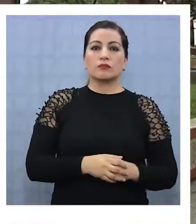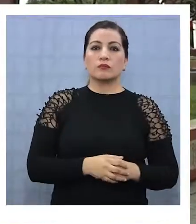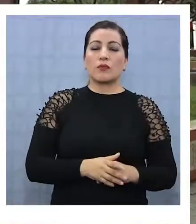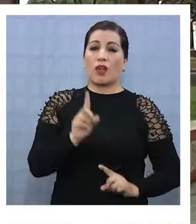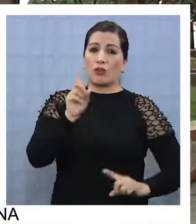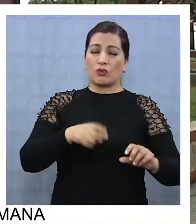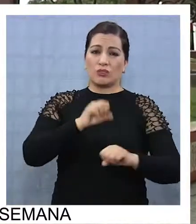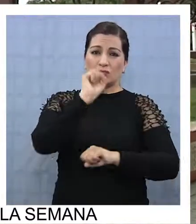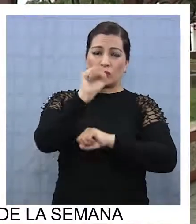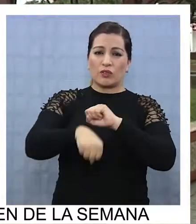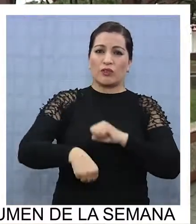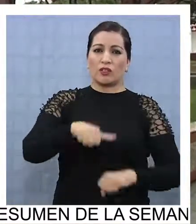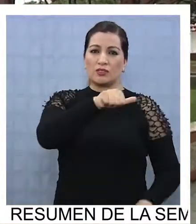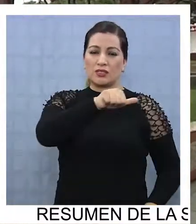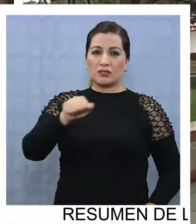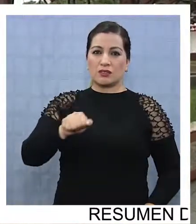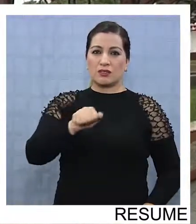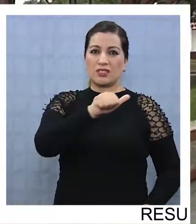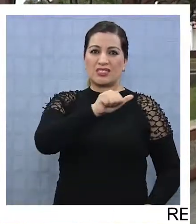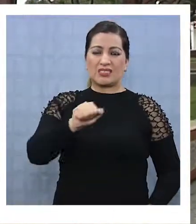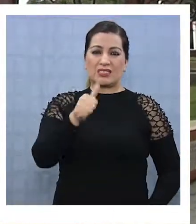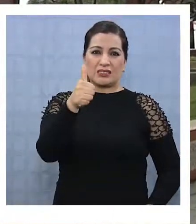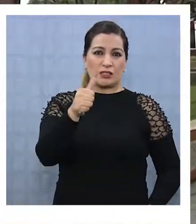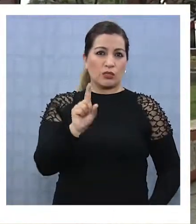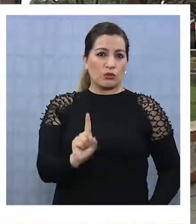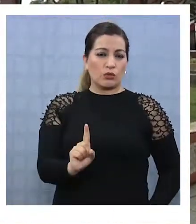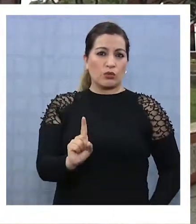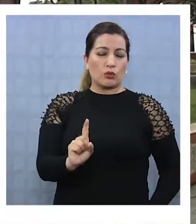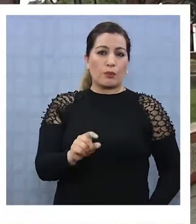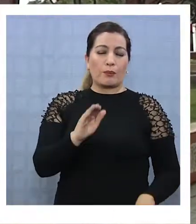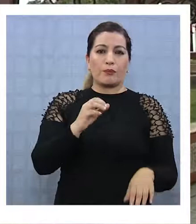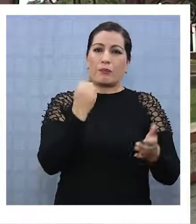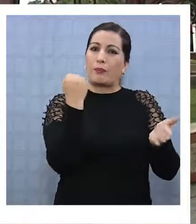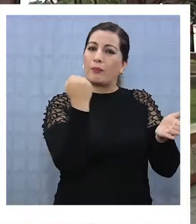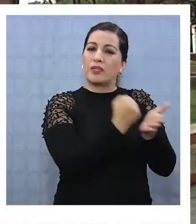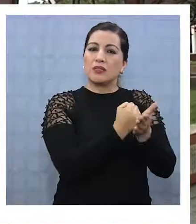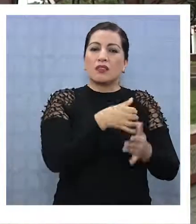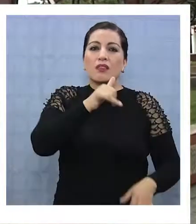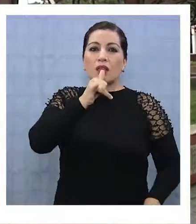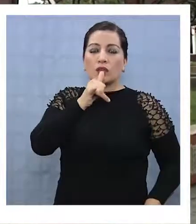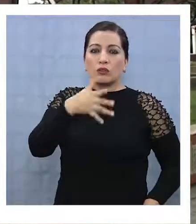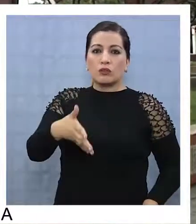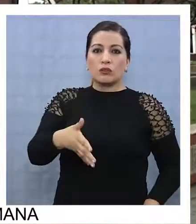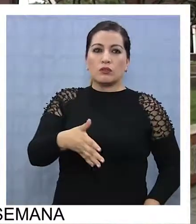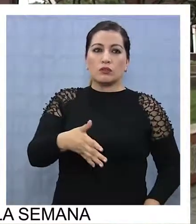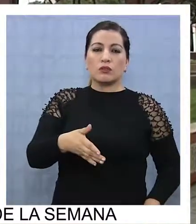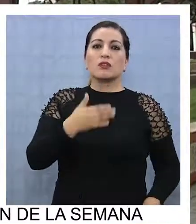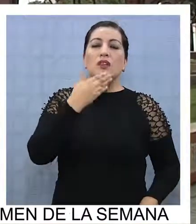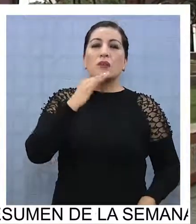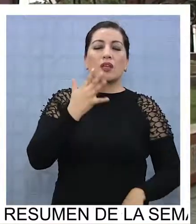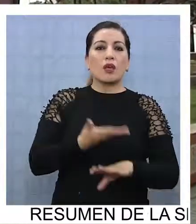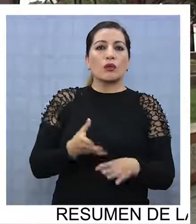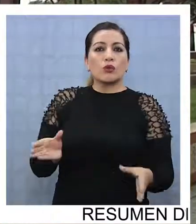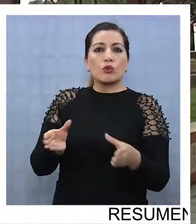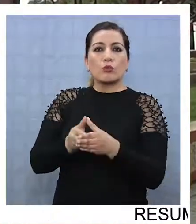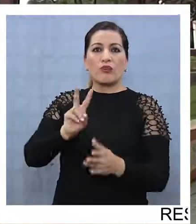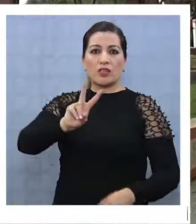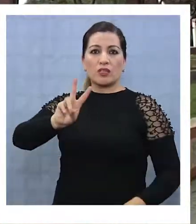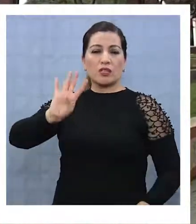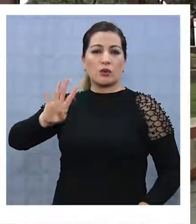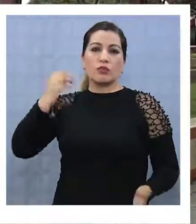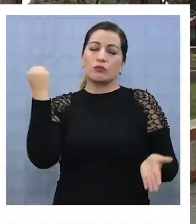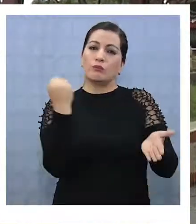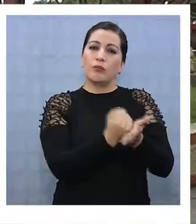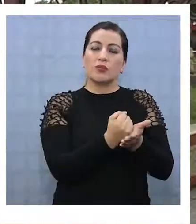aprobaron 661 patentes de alcohol y quedó aparte un grupo